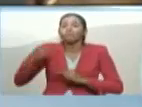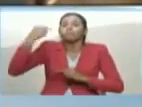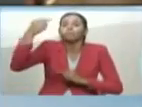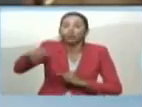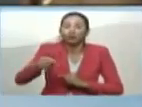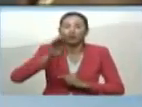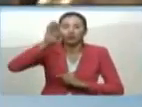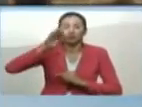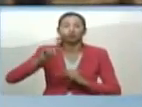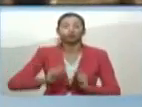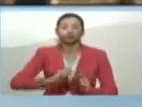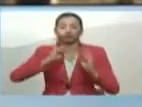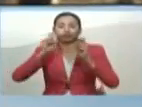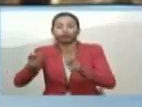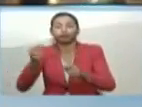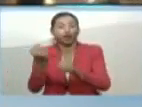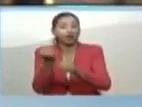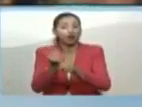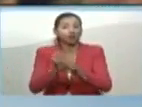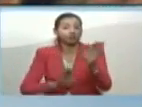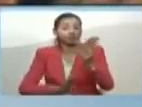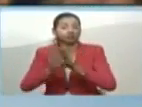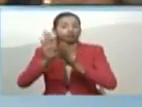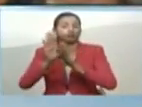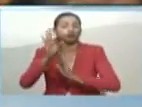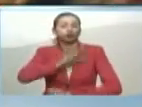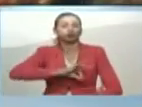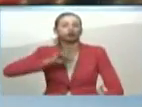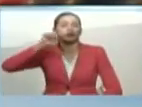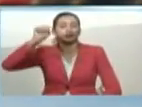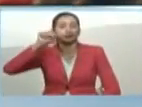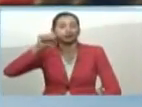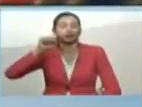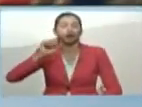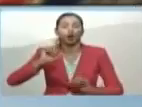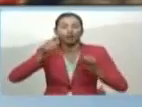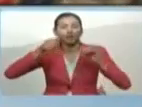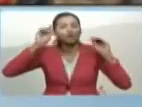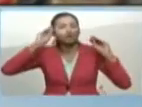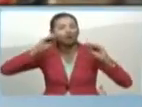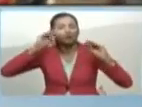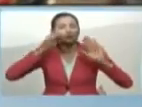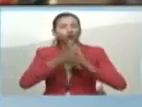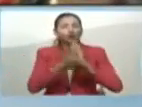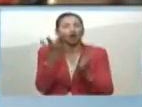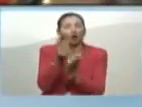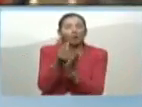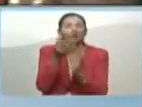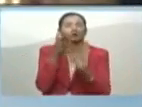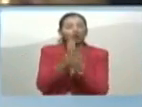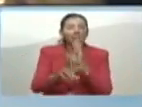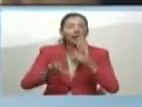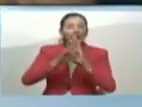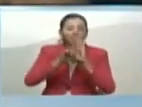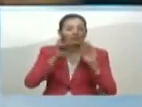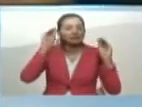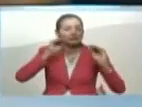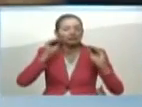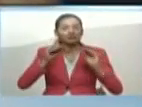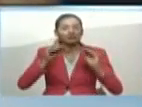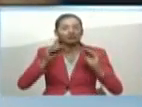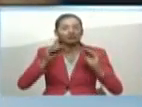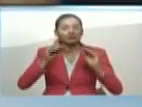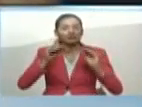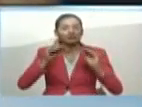del socialismo. Iniciar un proceso de formación sobre la comuna y sus leyes, servidores públicos a todos sus